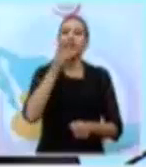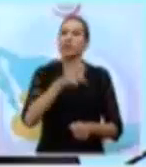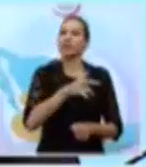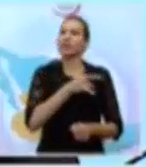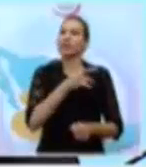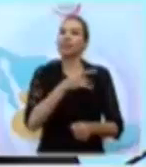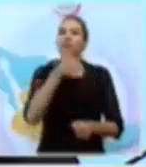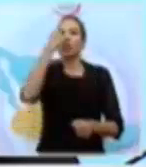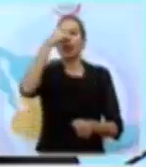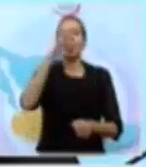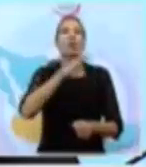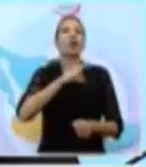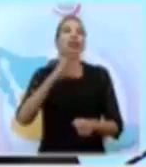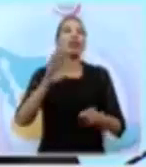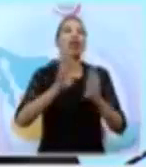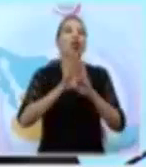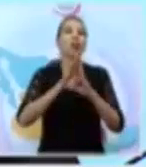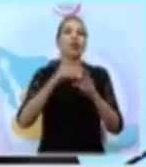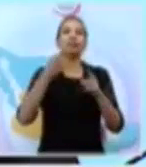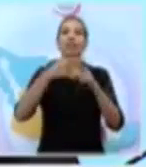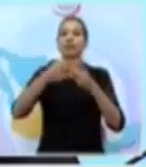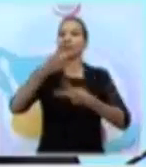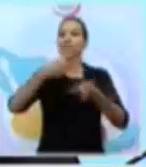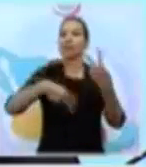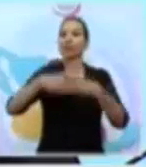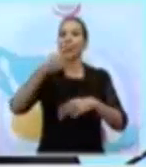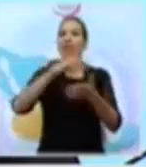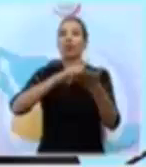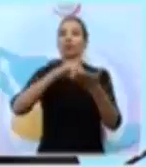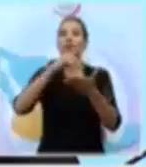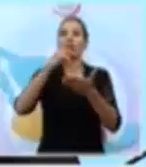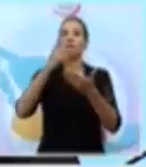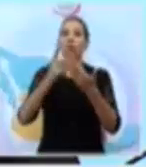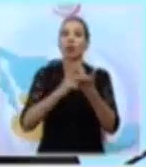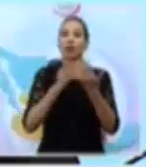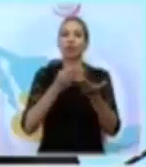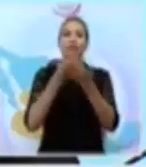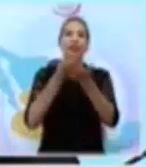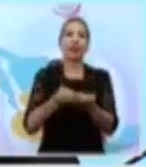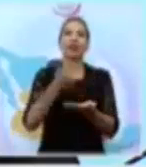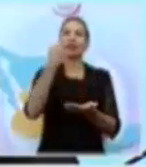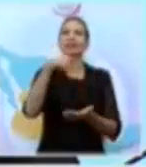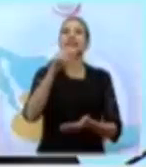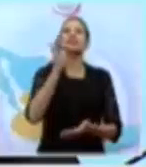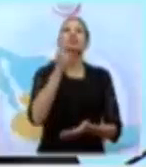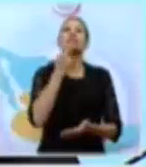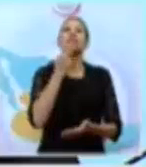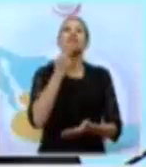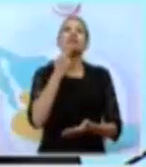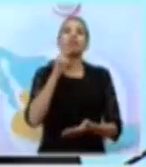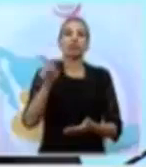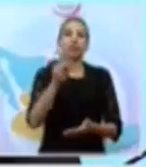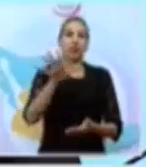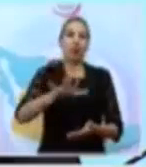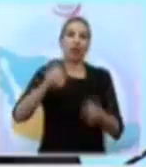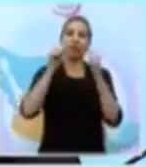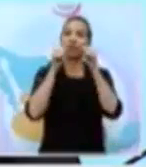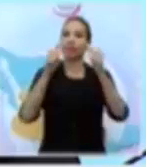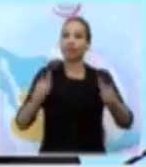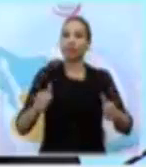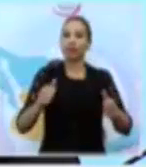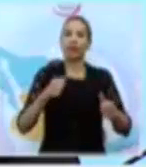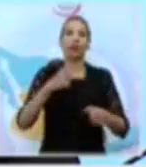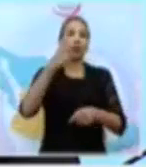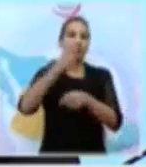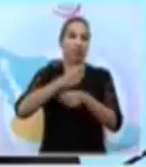la formación de propuestas que sirvan para su pueblo. Yo